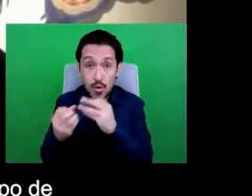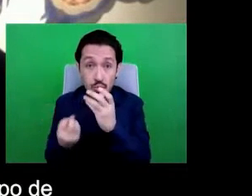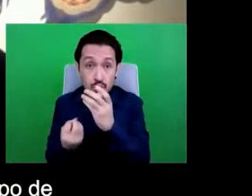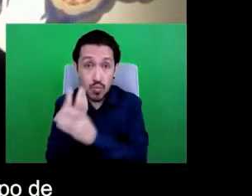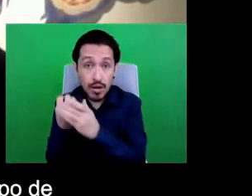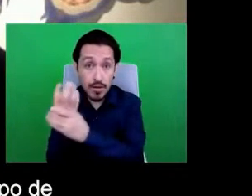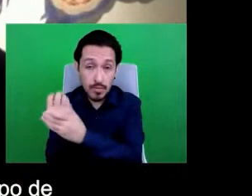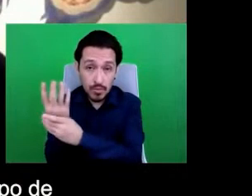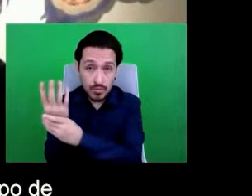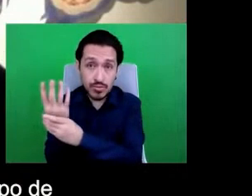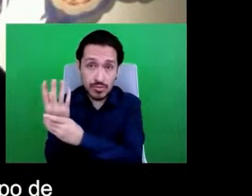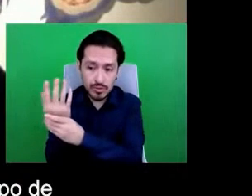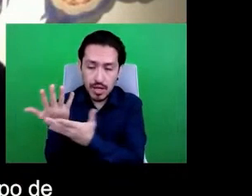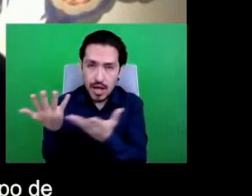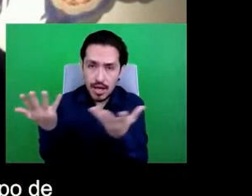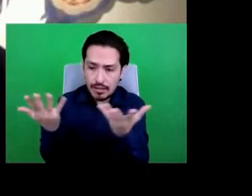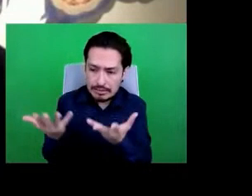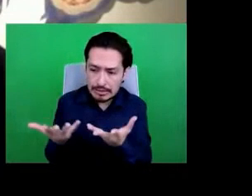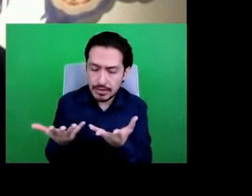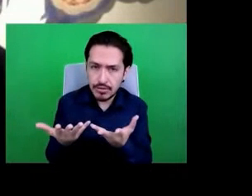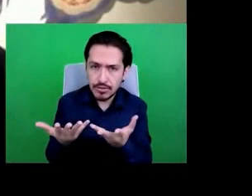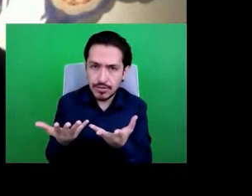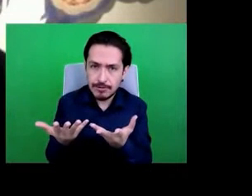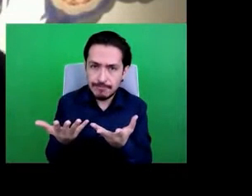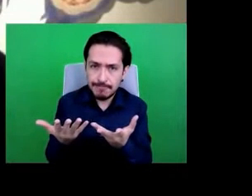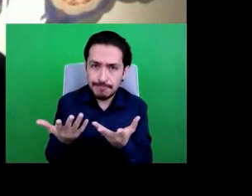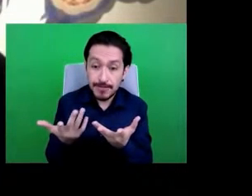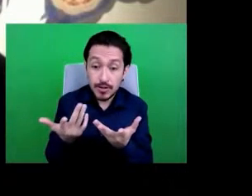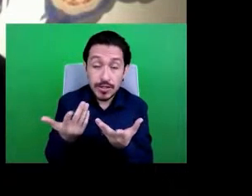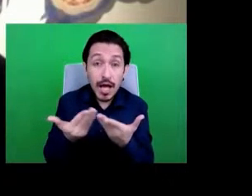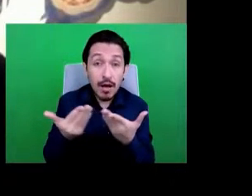tipo de industrias, pues los procesos que conocemos se van a ver